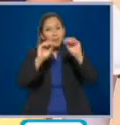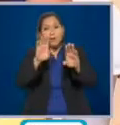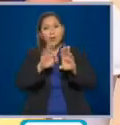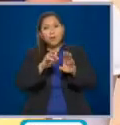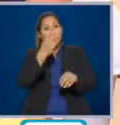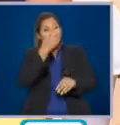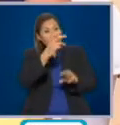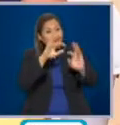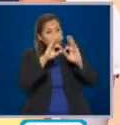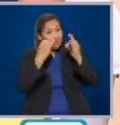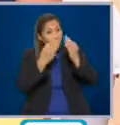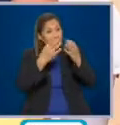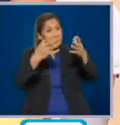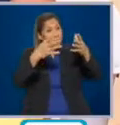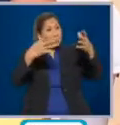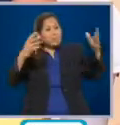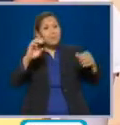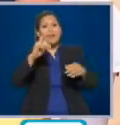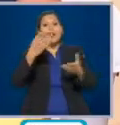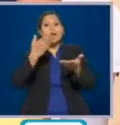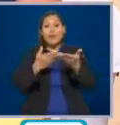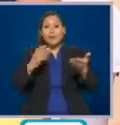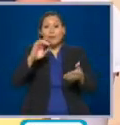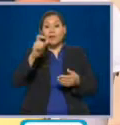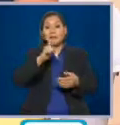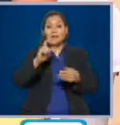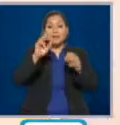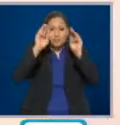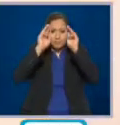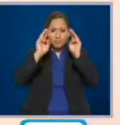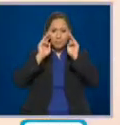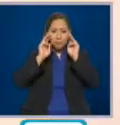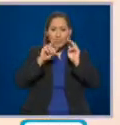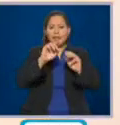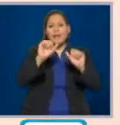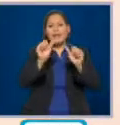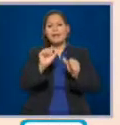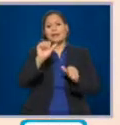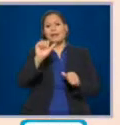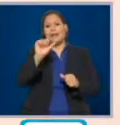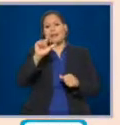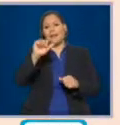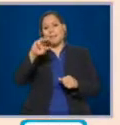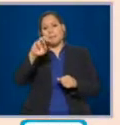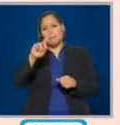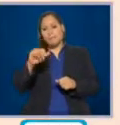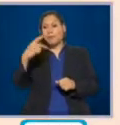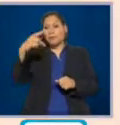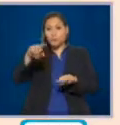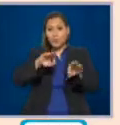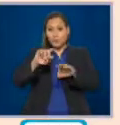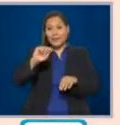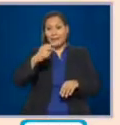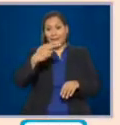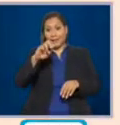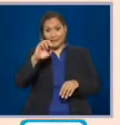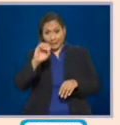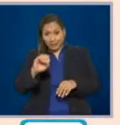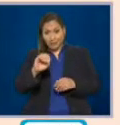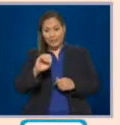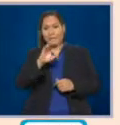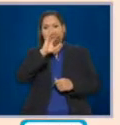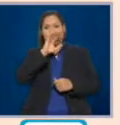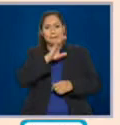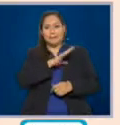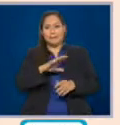figuras toman este exconvento que es Laboratorio Arte Alameda. El trabajo de Theo, Pame, es increíble. O sea,